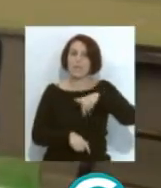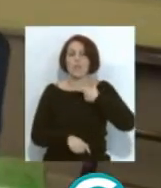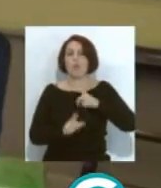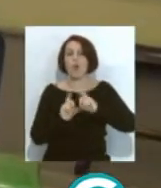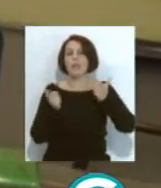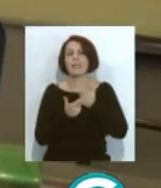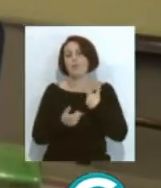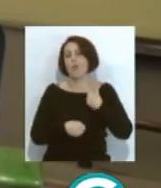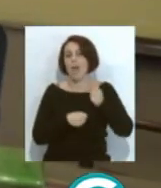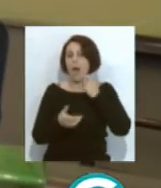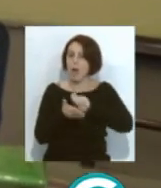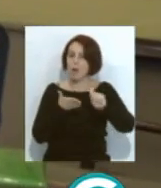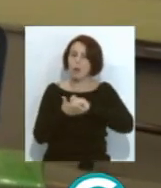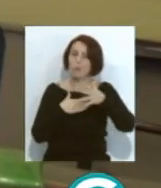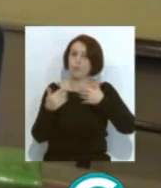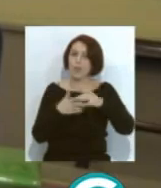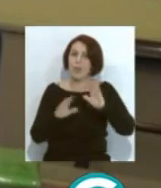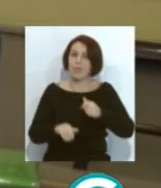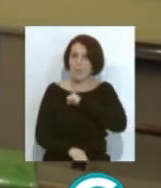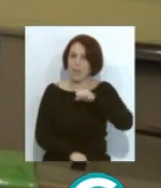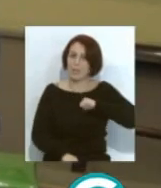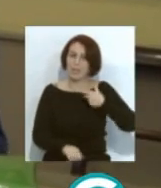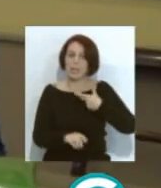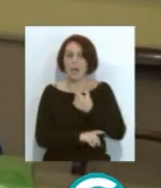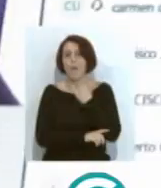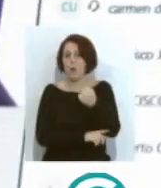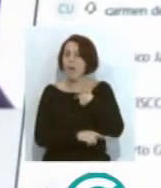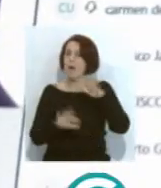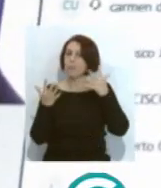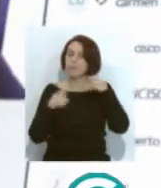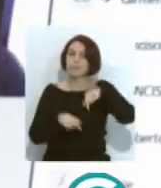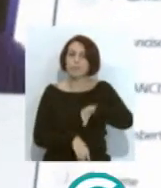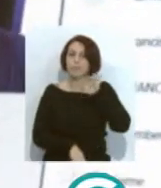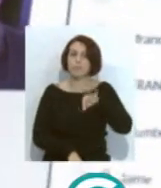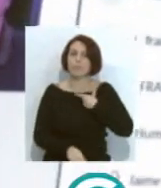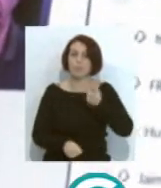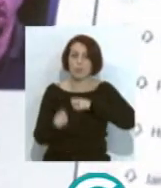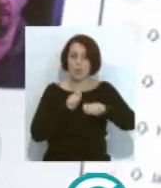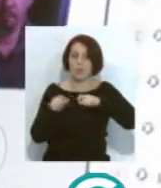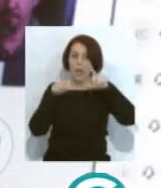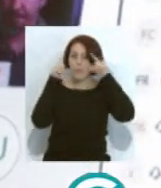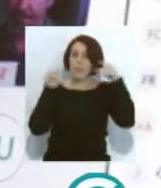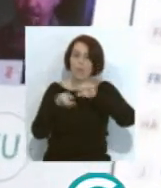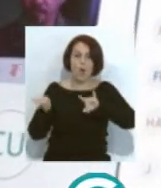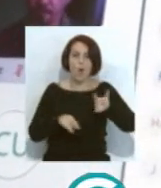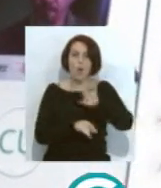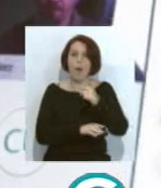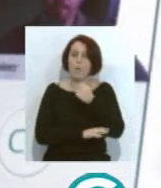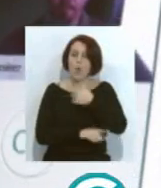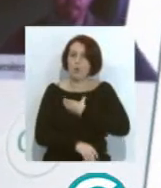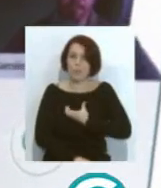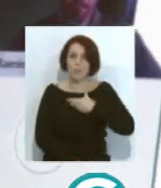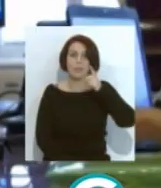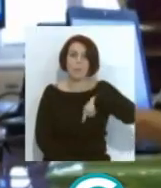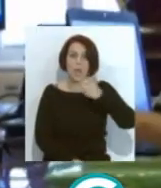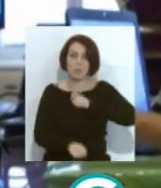independientes CAI, que agradecían y aplaudían esta decisión. Desde la Asociación de Antifaces de Oro, apoyo al Ayuntamiento,